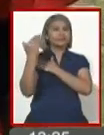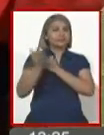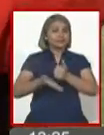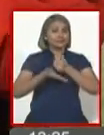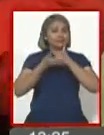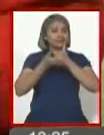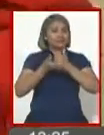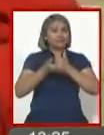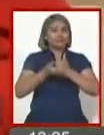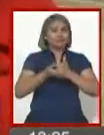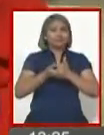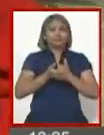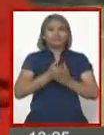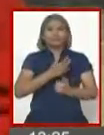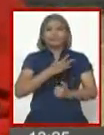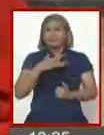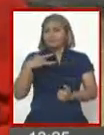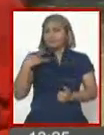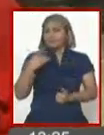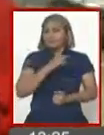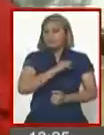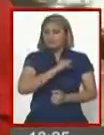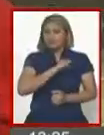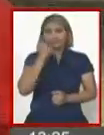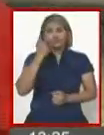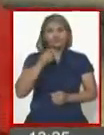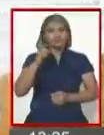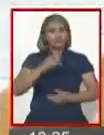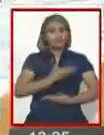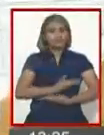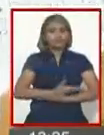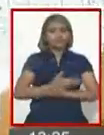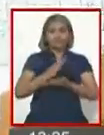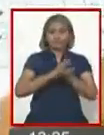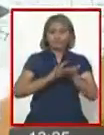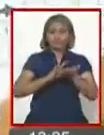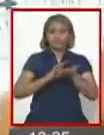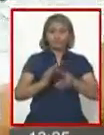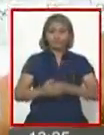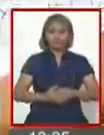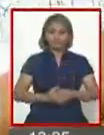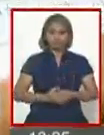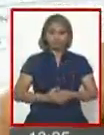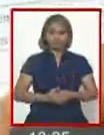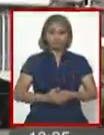que me ayuden, que se pongan la mano al pecho. Yo necesito para mi bebé medicamentos.